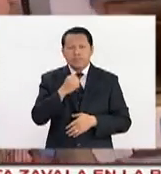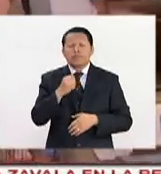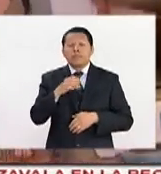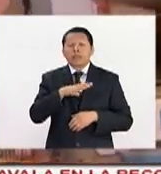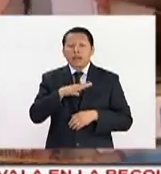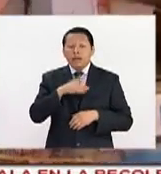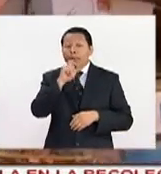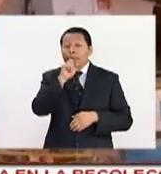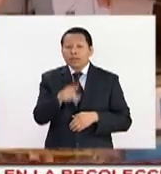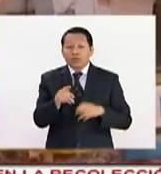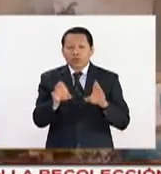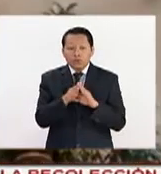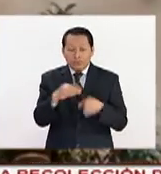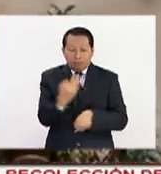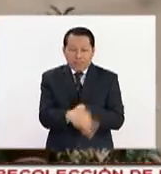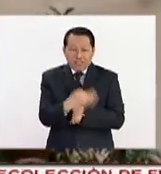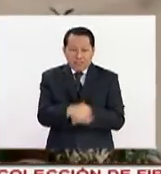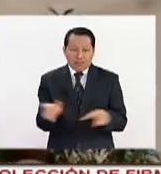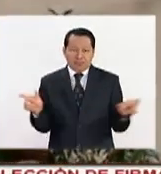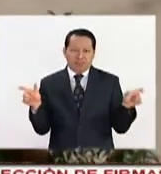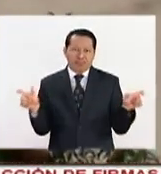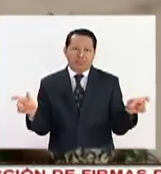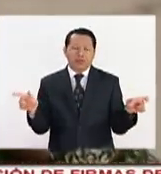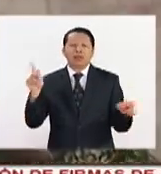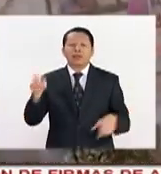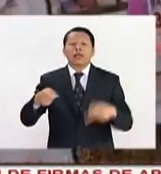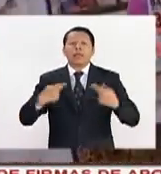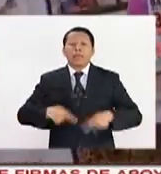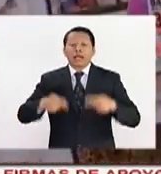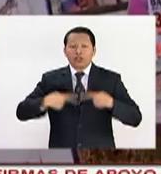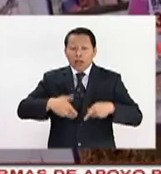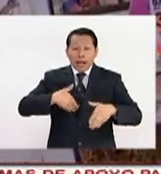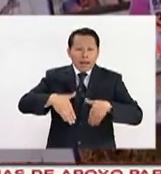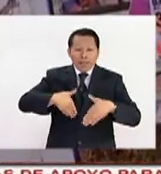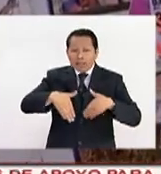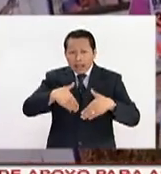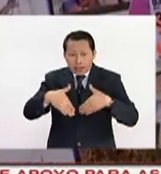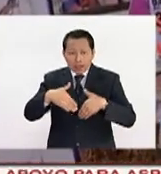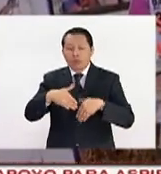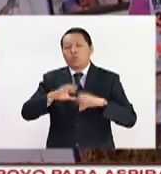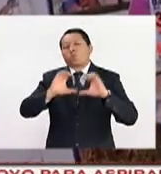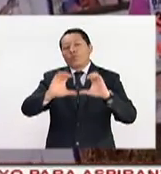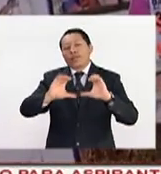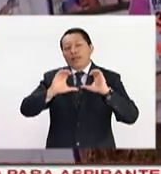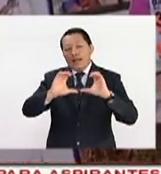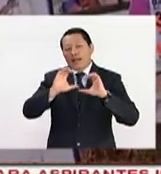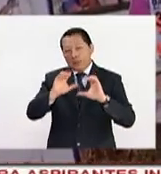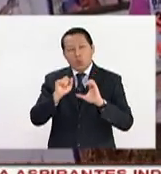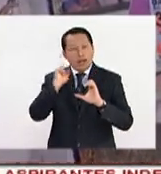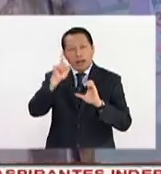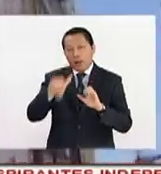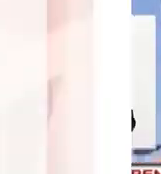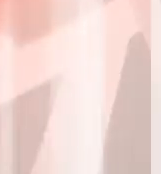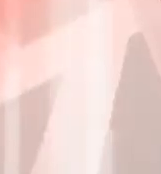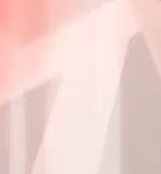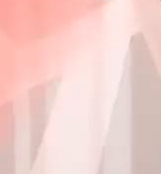perímetro del inmueble quedó acordonado a fin de evitar que las personas que transitan por ahí puedan sufrir algún accidente.